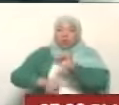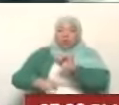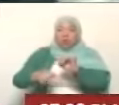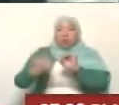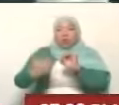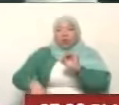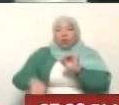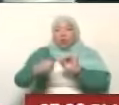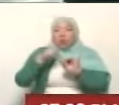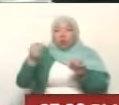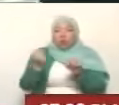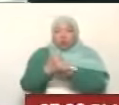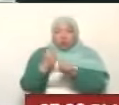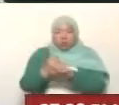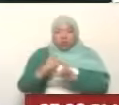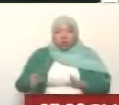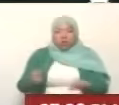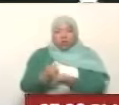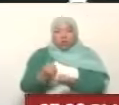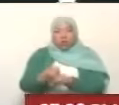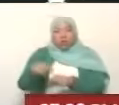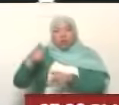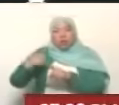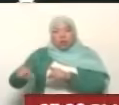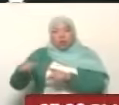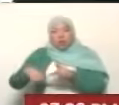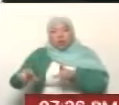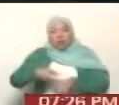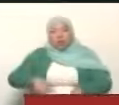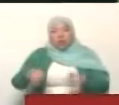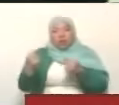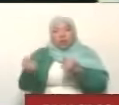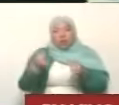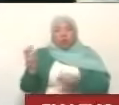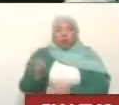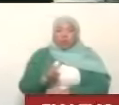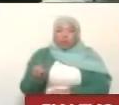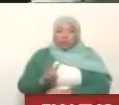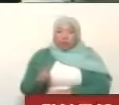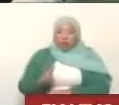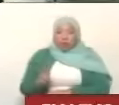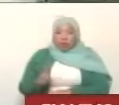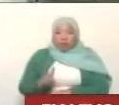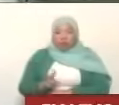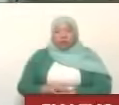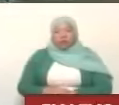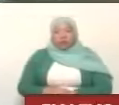dispuestos en invertir en varios sectores económicos de Venezuela.